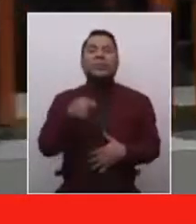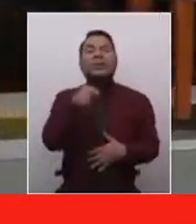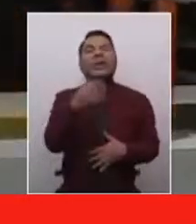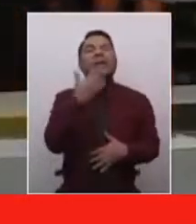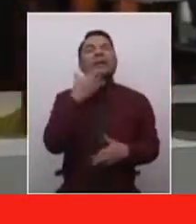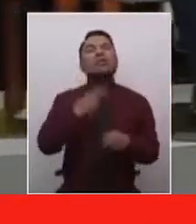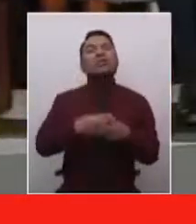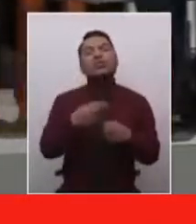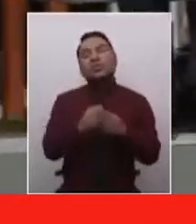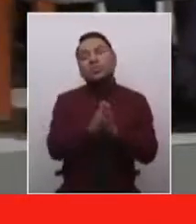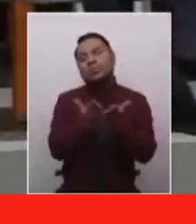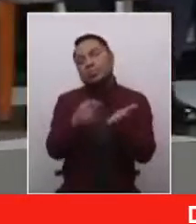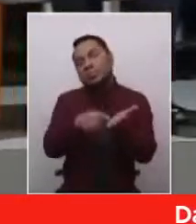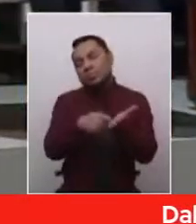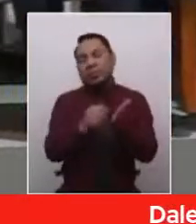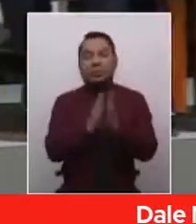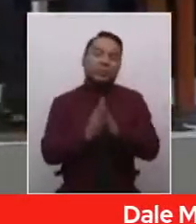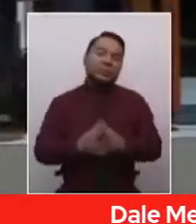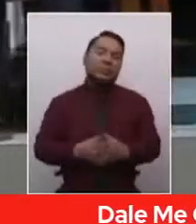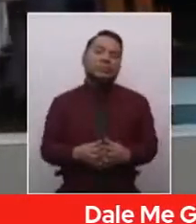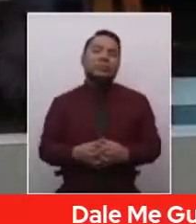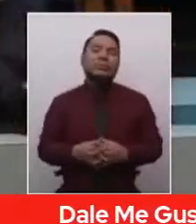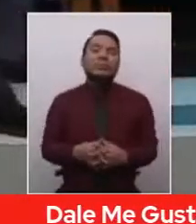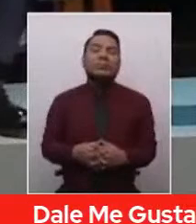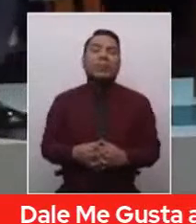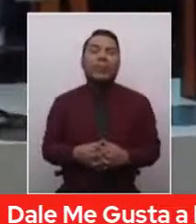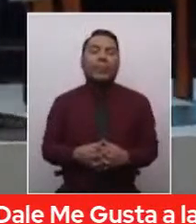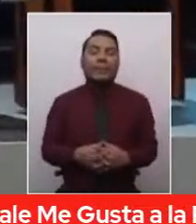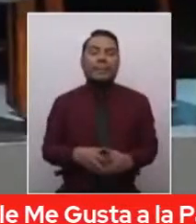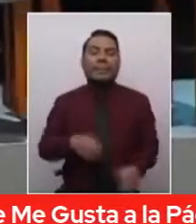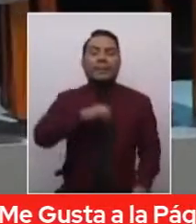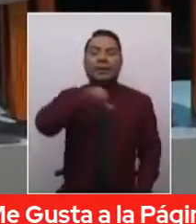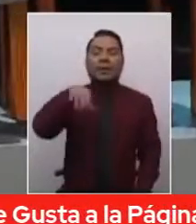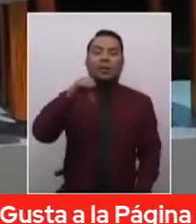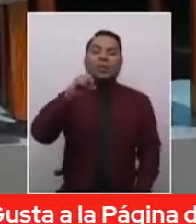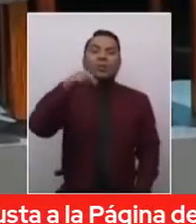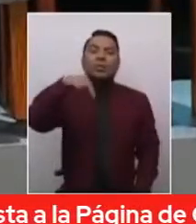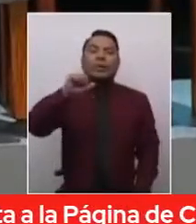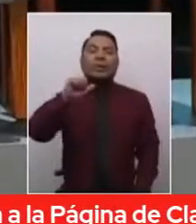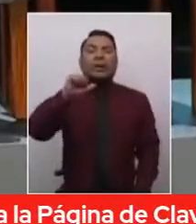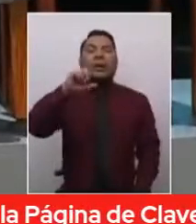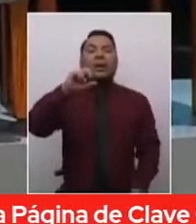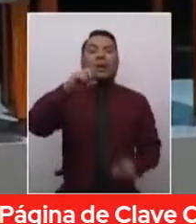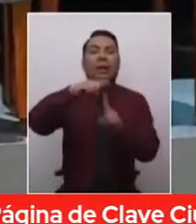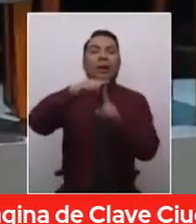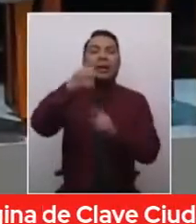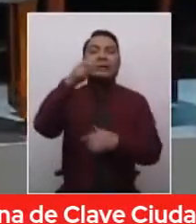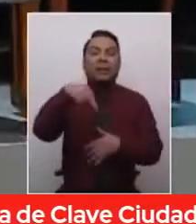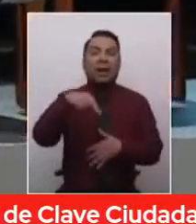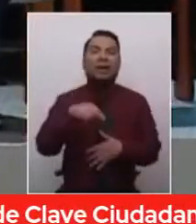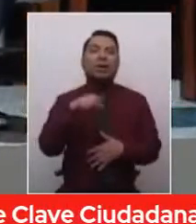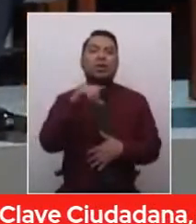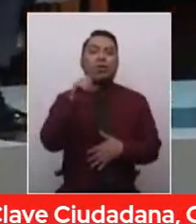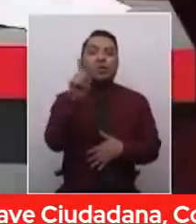Alegría, ¿quién es el ciudadano, por favor, o ciudadana? Jonathan López Carlos. Jonathan López Carlos de ATE está aquí en